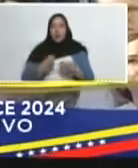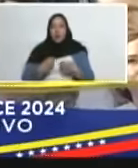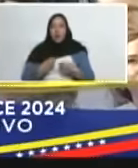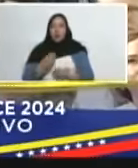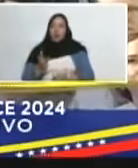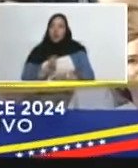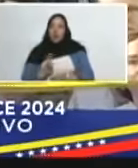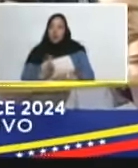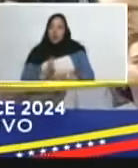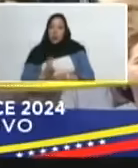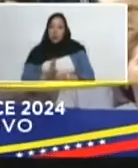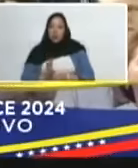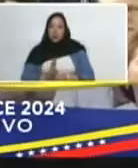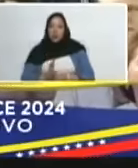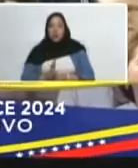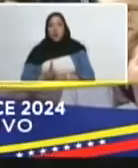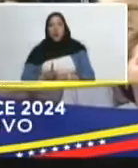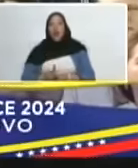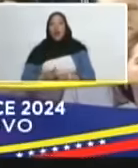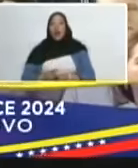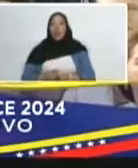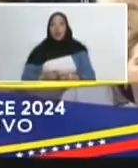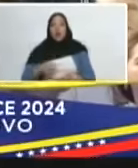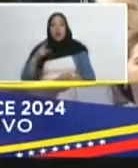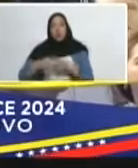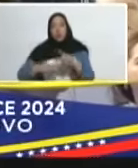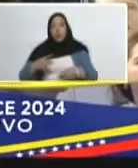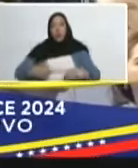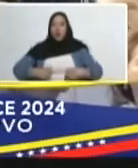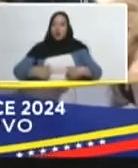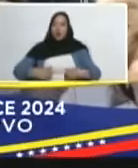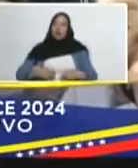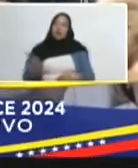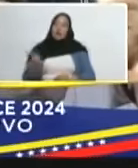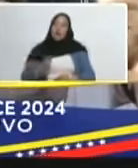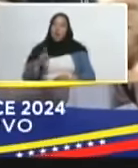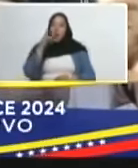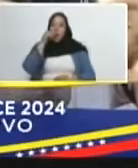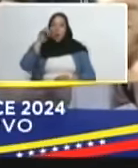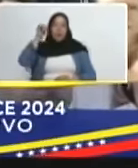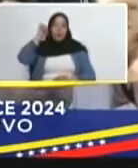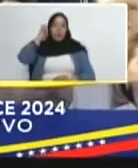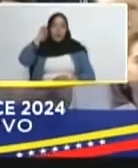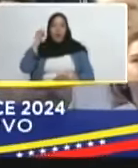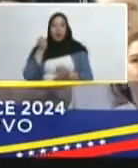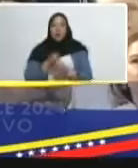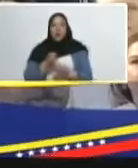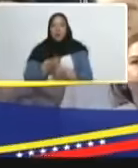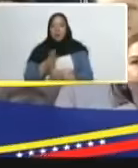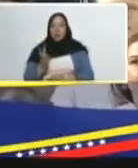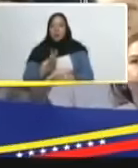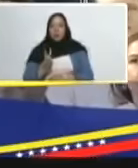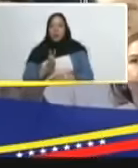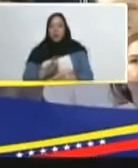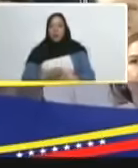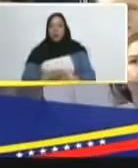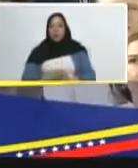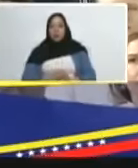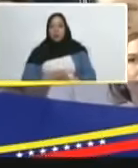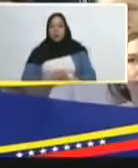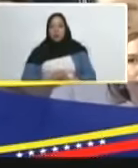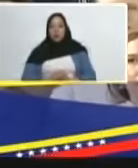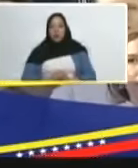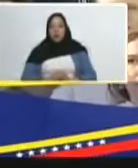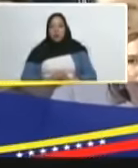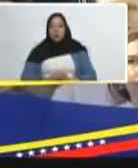Eso sin duda alguna es producto al esfuerzo, a la constancia, a la dedicación de los hombres y mujeres del campo venezolano, que apuestan indiscutiblemente a